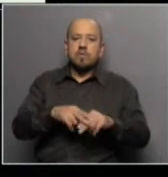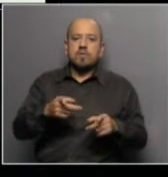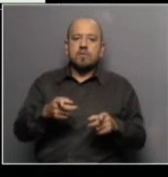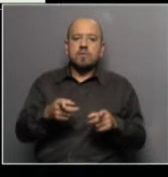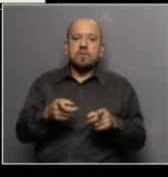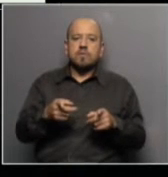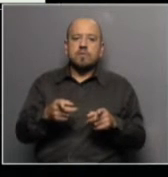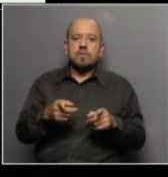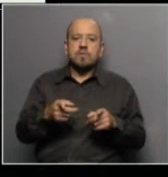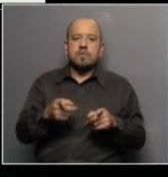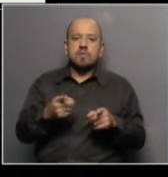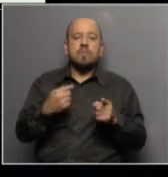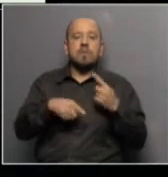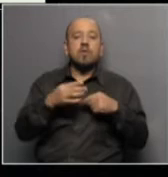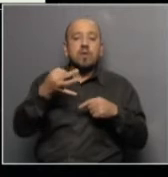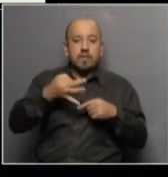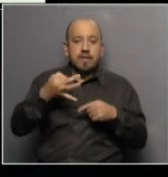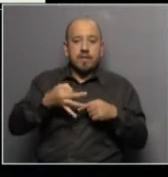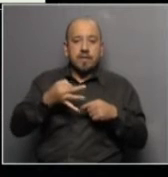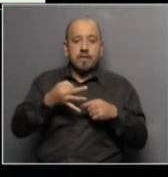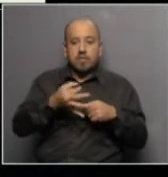Terrible, pero es verdad.